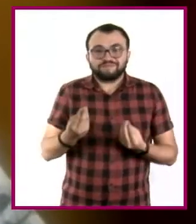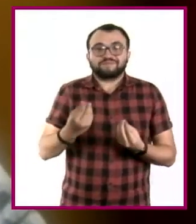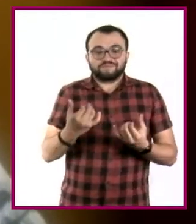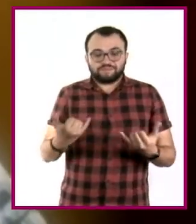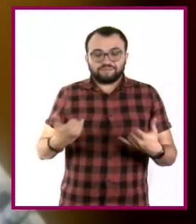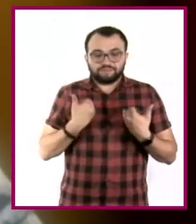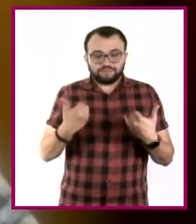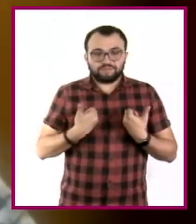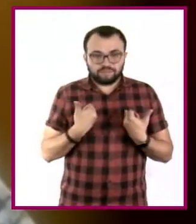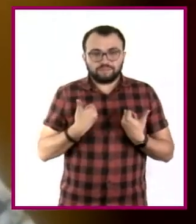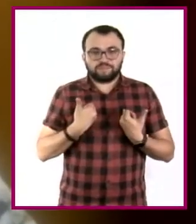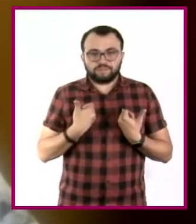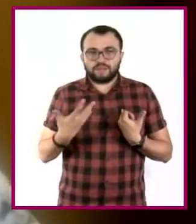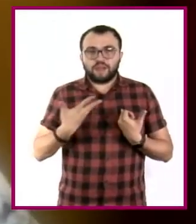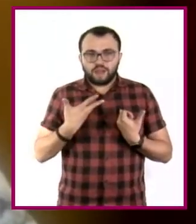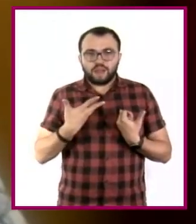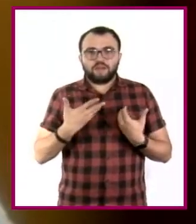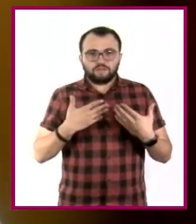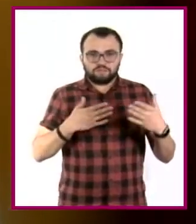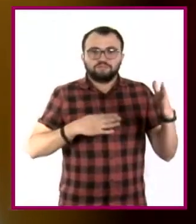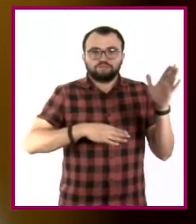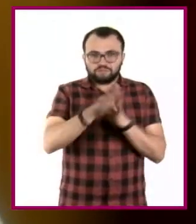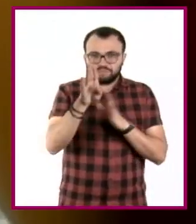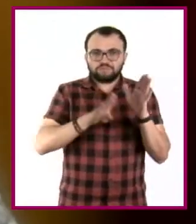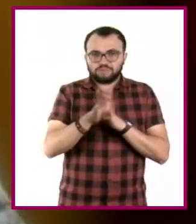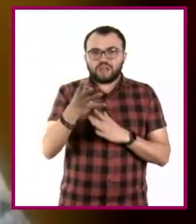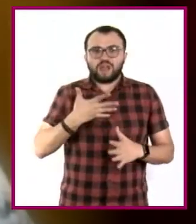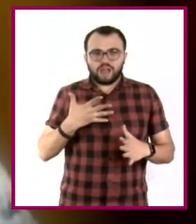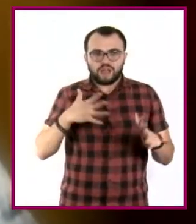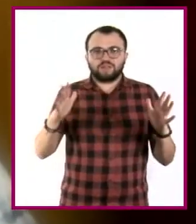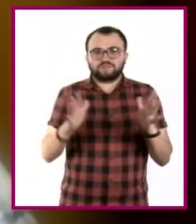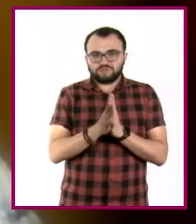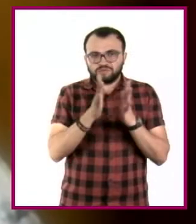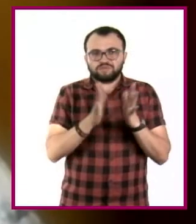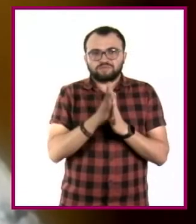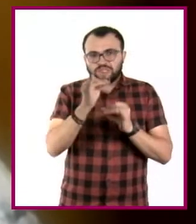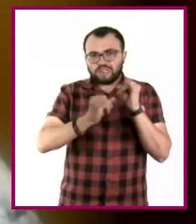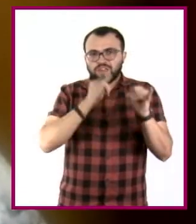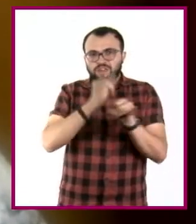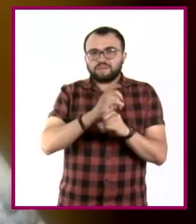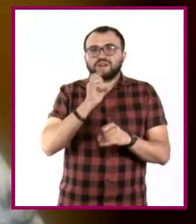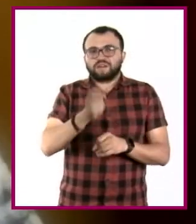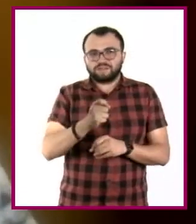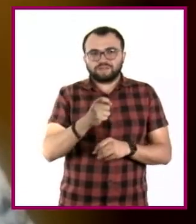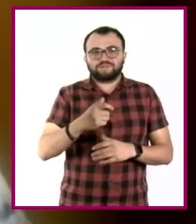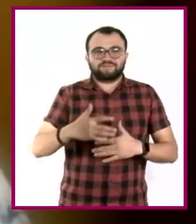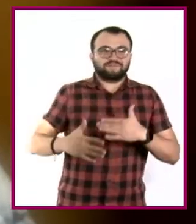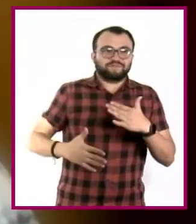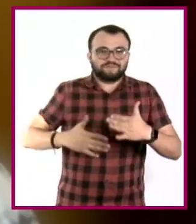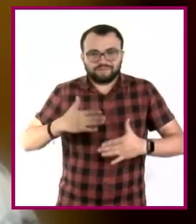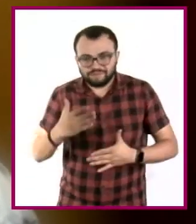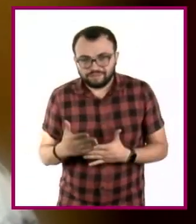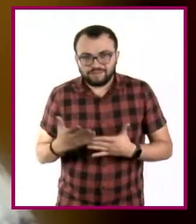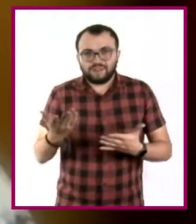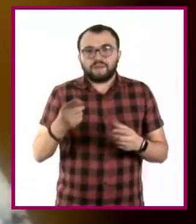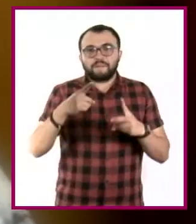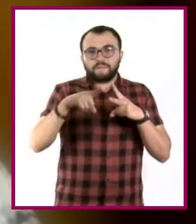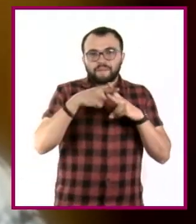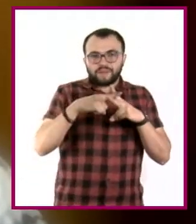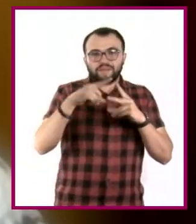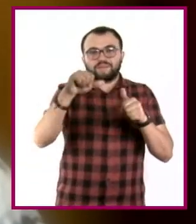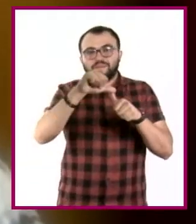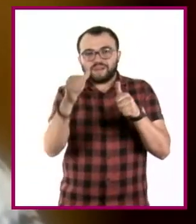han triunfado en competencias internacionales de robótica, de matemáticas, en las artes, en